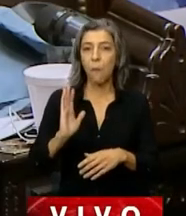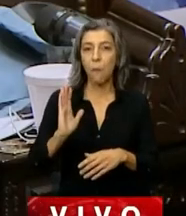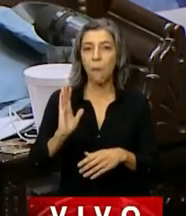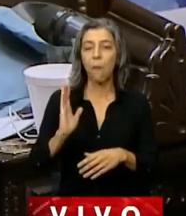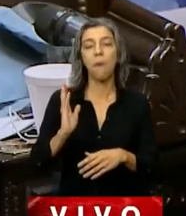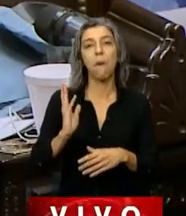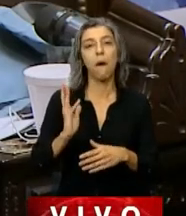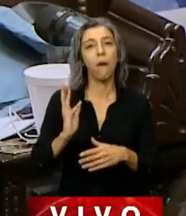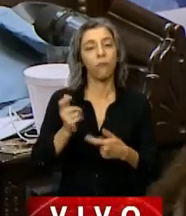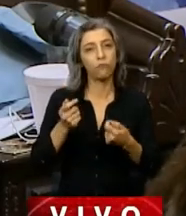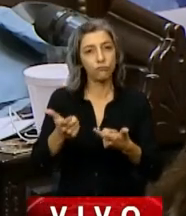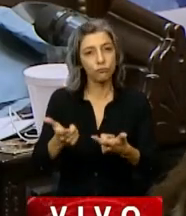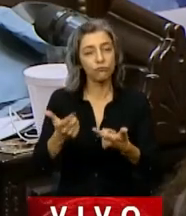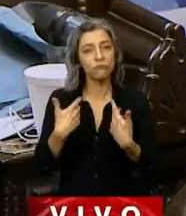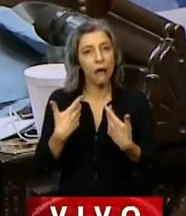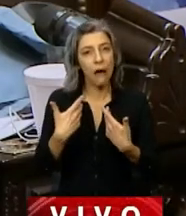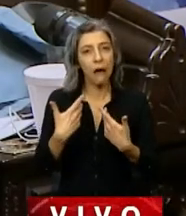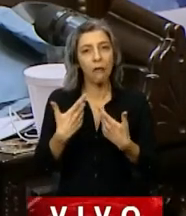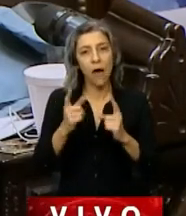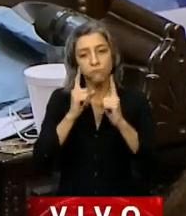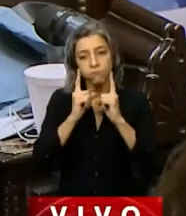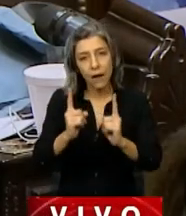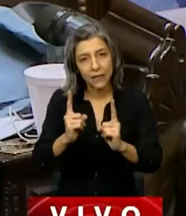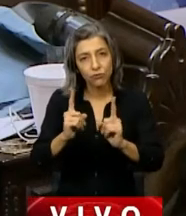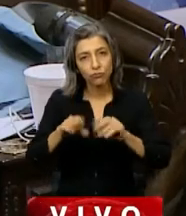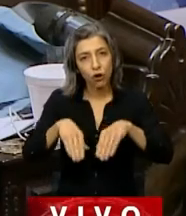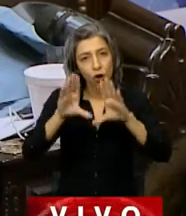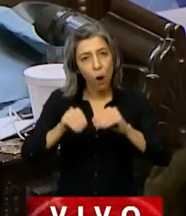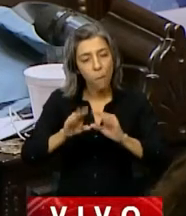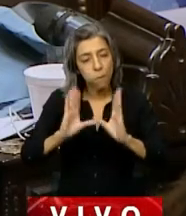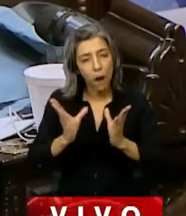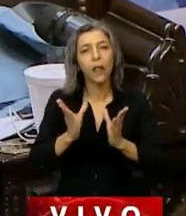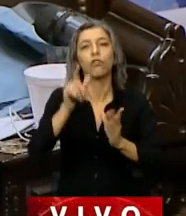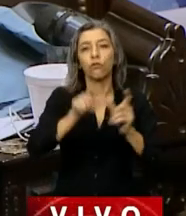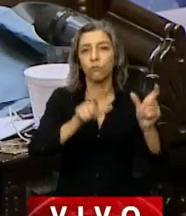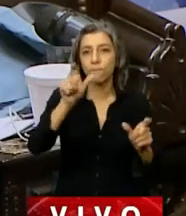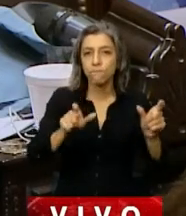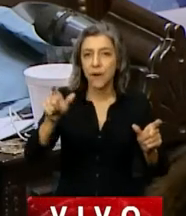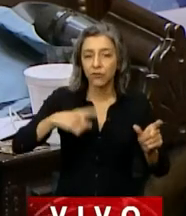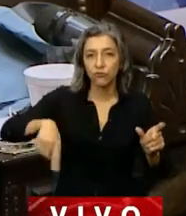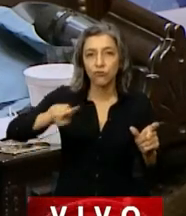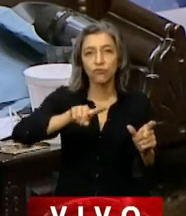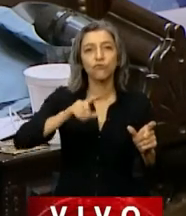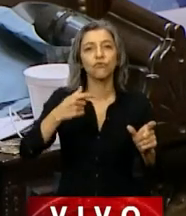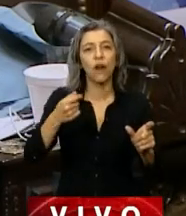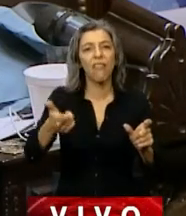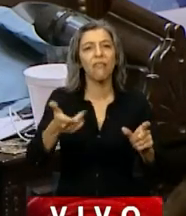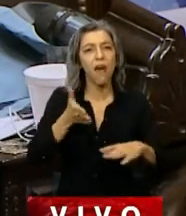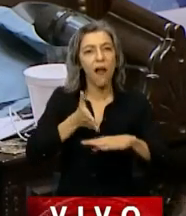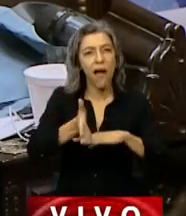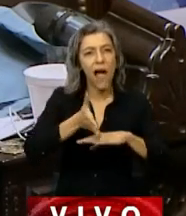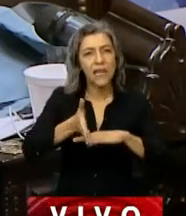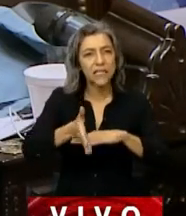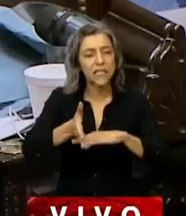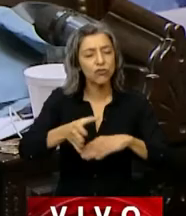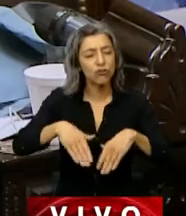proceso de atención integral de las personas. El acceso universal para aliviar el